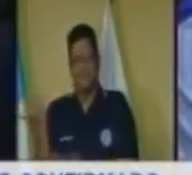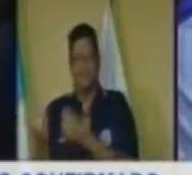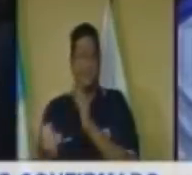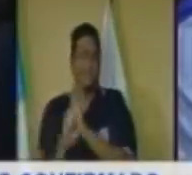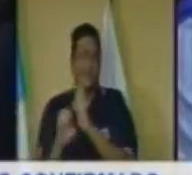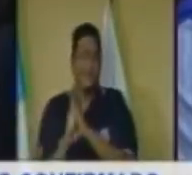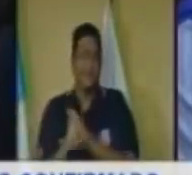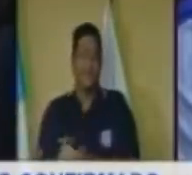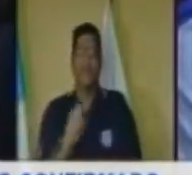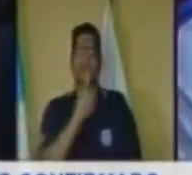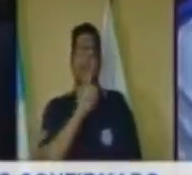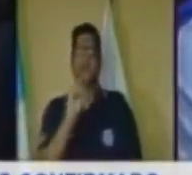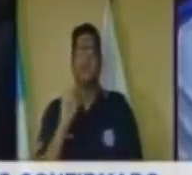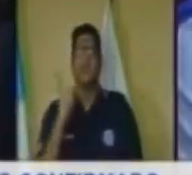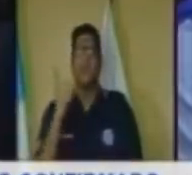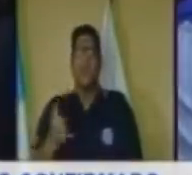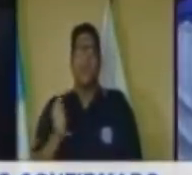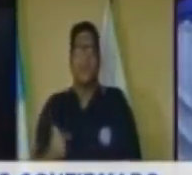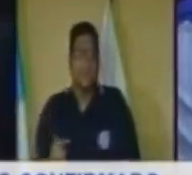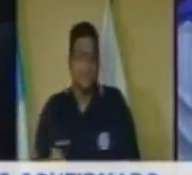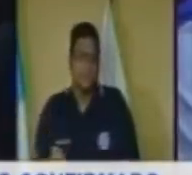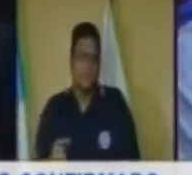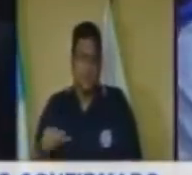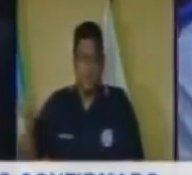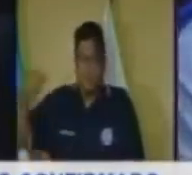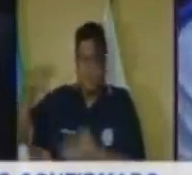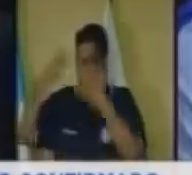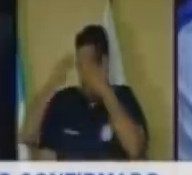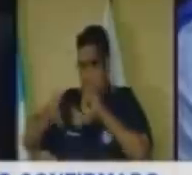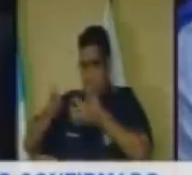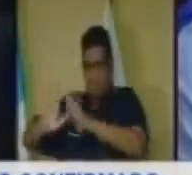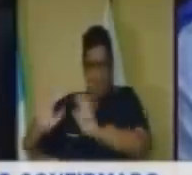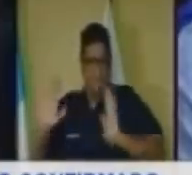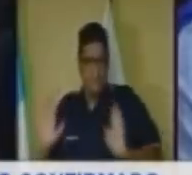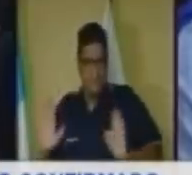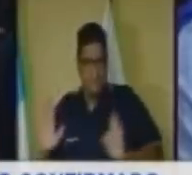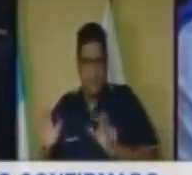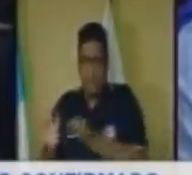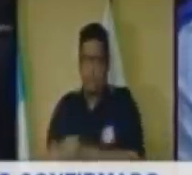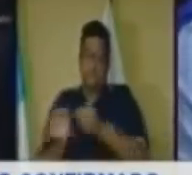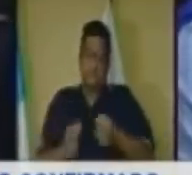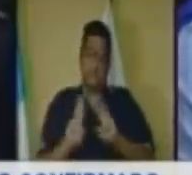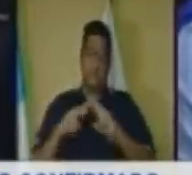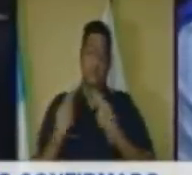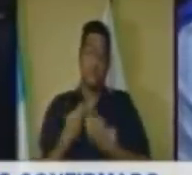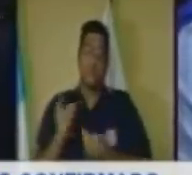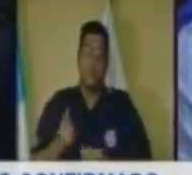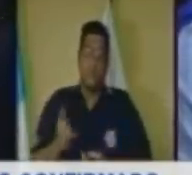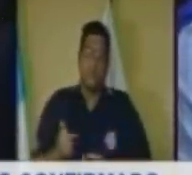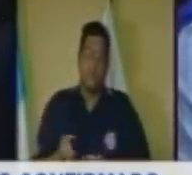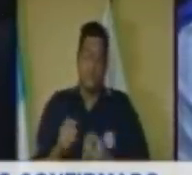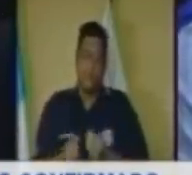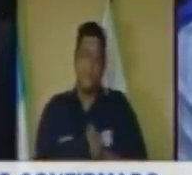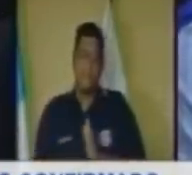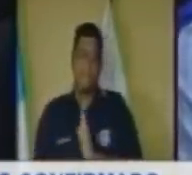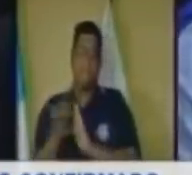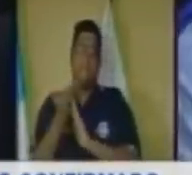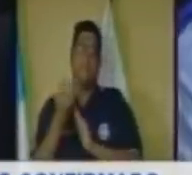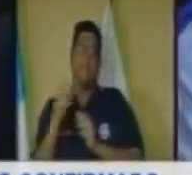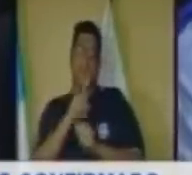101 diputados. Ellos tendrán que decidir suspender esto. Pero sí, lo que tenemos que hacer